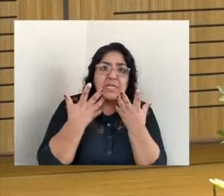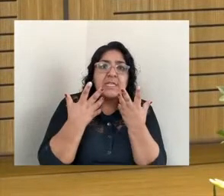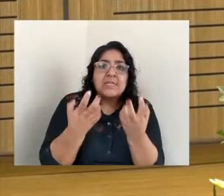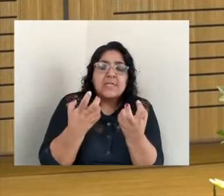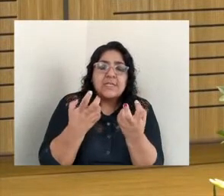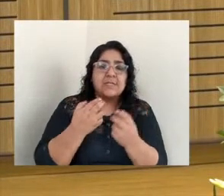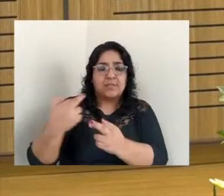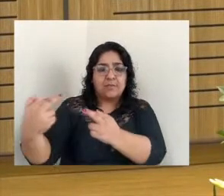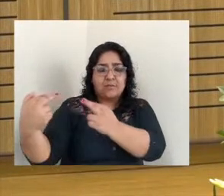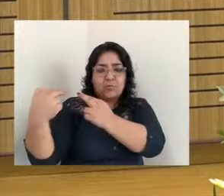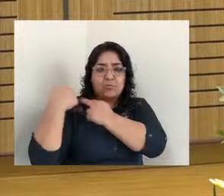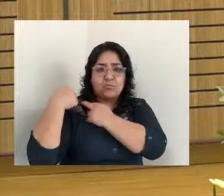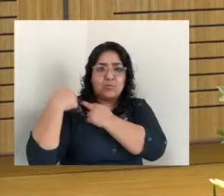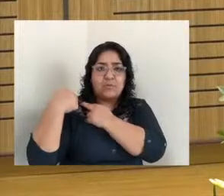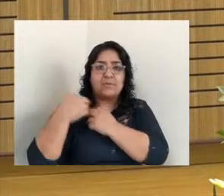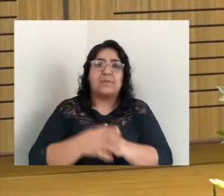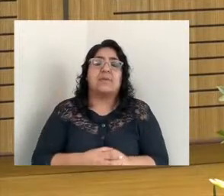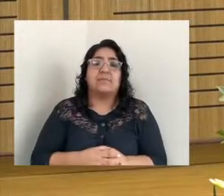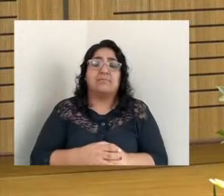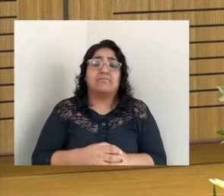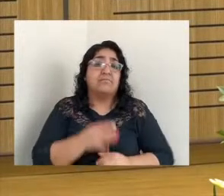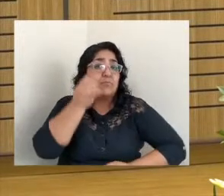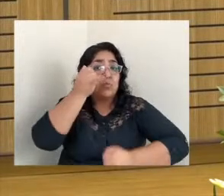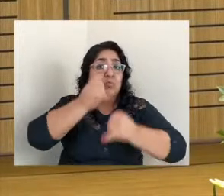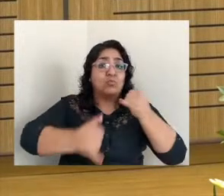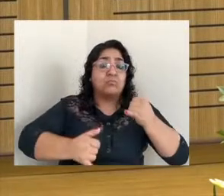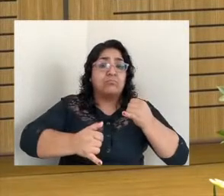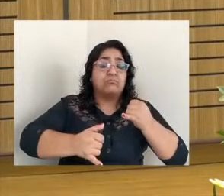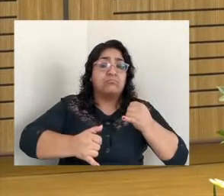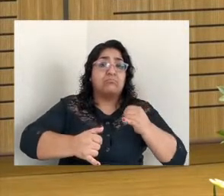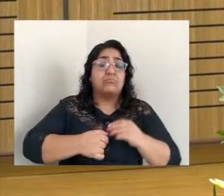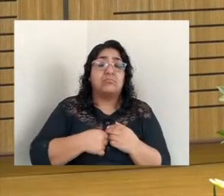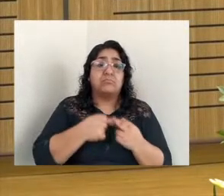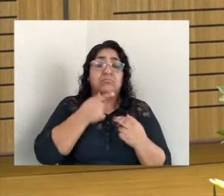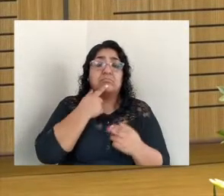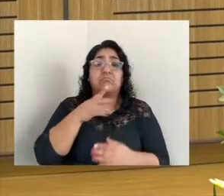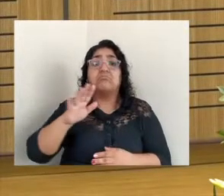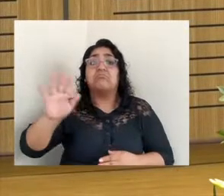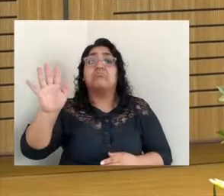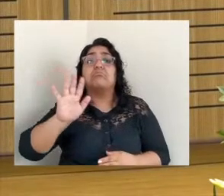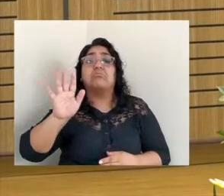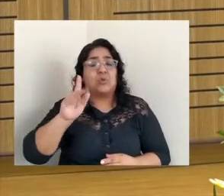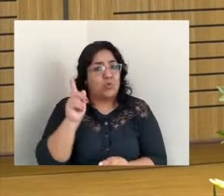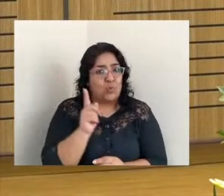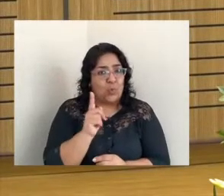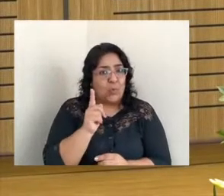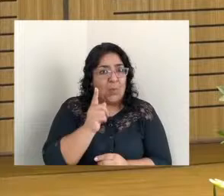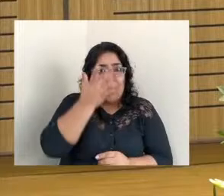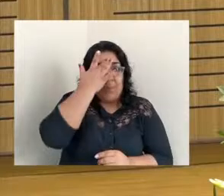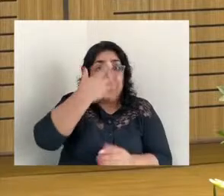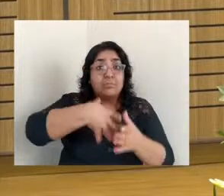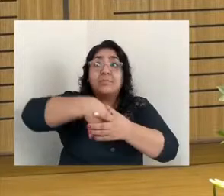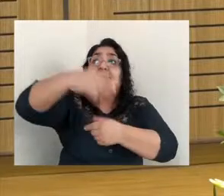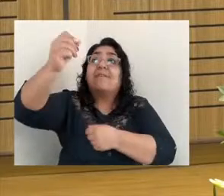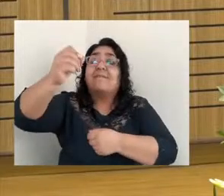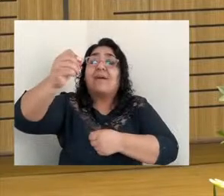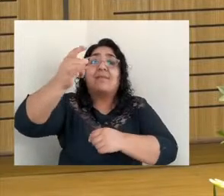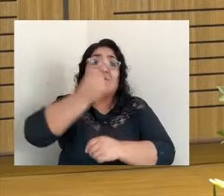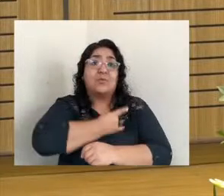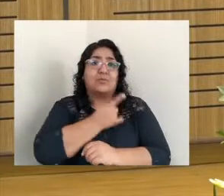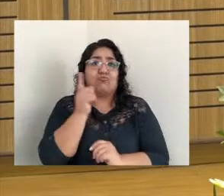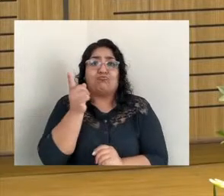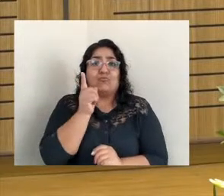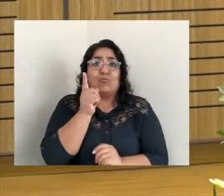sus ganas y su responsabilidad. Finalmente, no los vamos a despedir, porque ustedes no se irán de